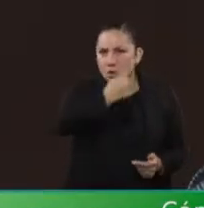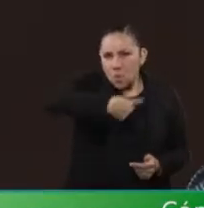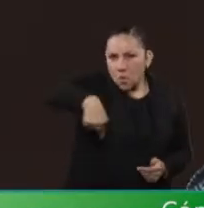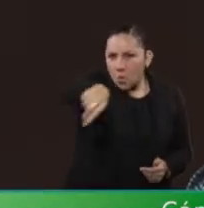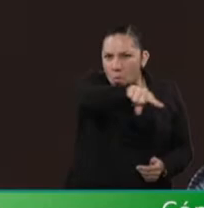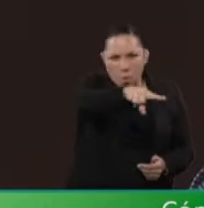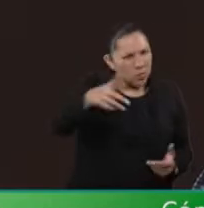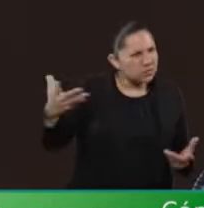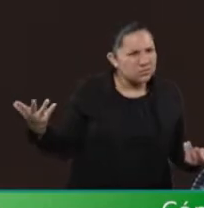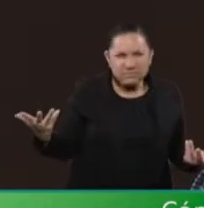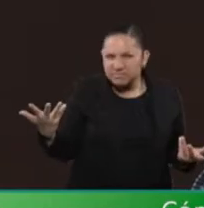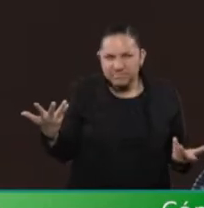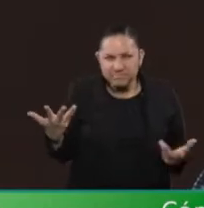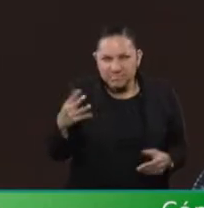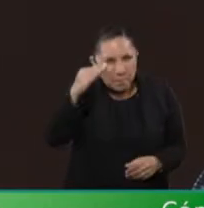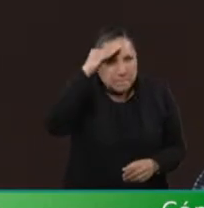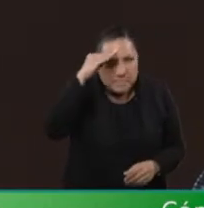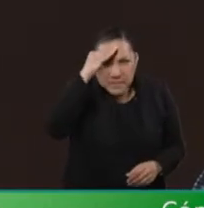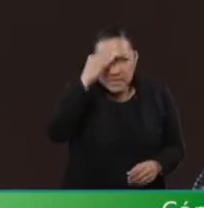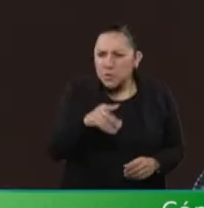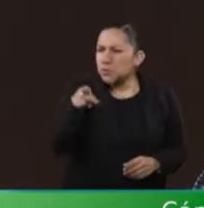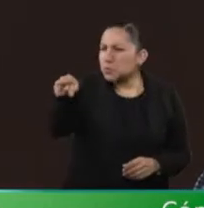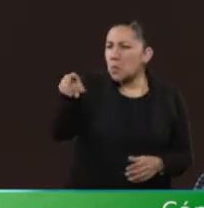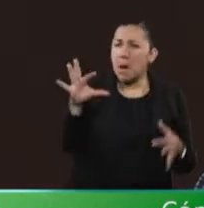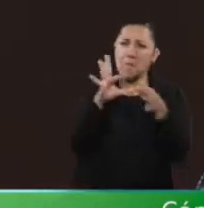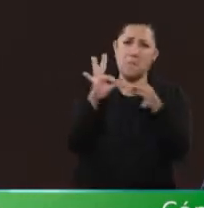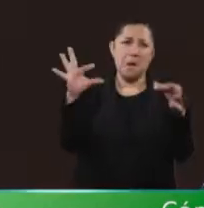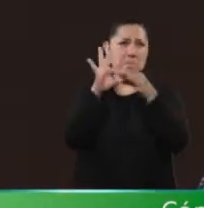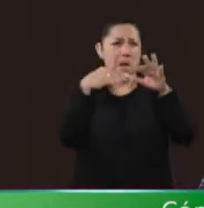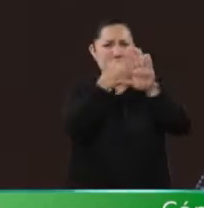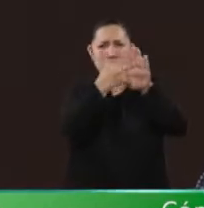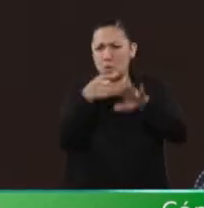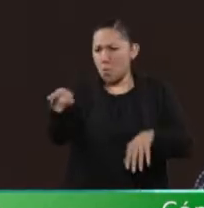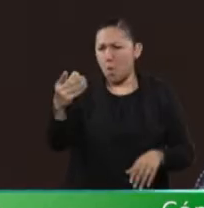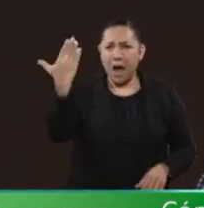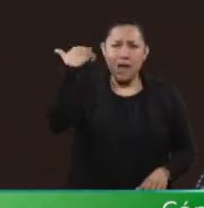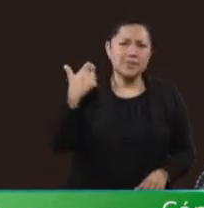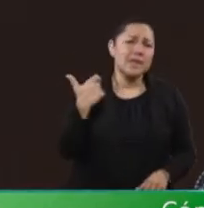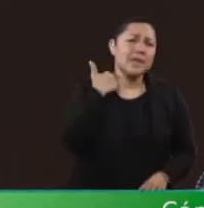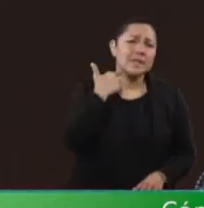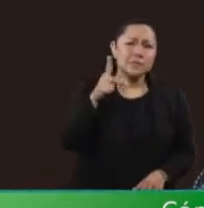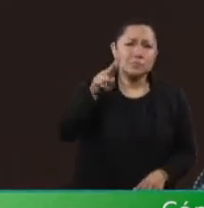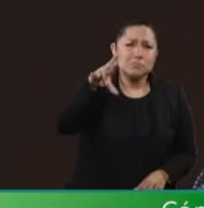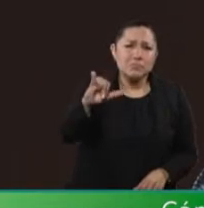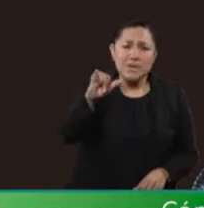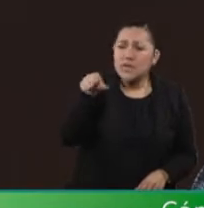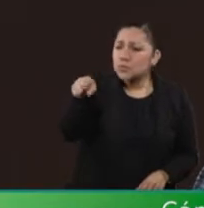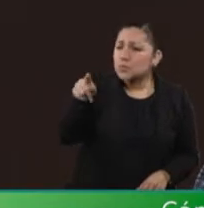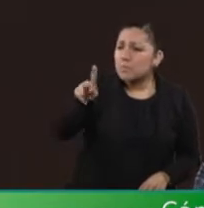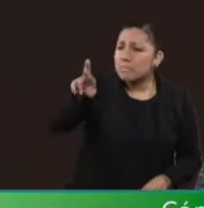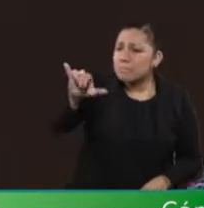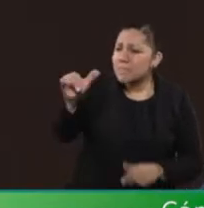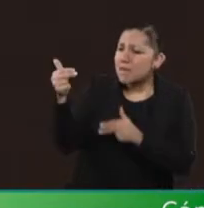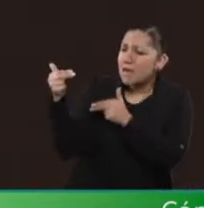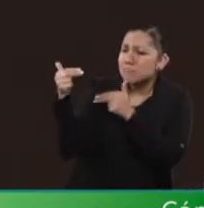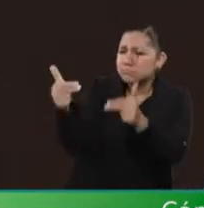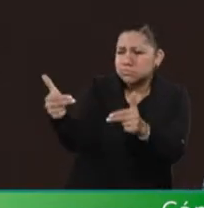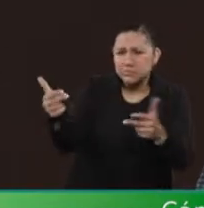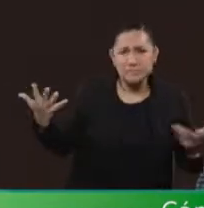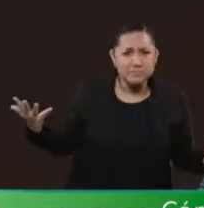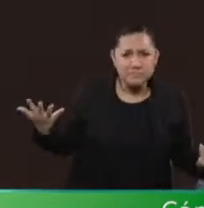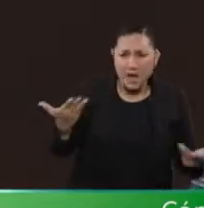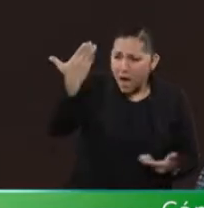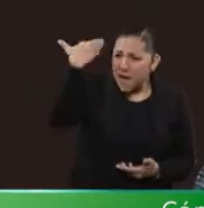priista, ¿qué hablas? ¿Eras priista? ¿Con qué calidad humana hablas? Priista, hijo del PRI, tu padre es el PRI,